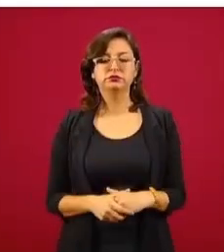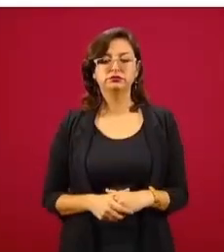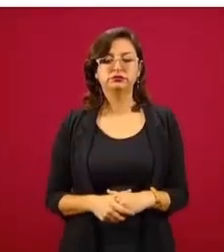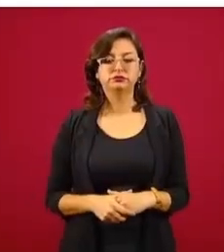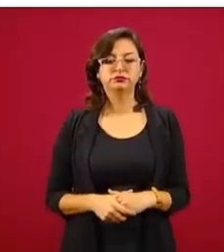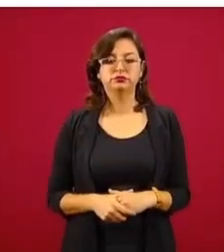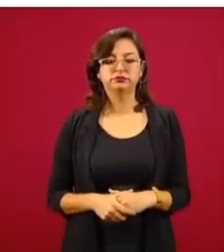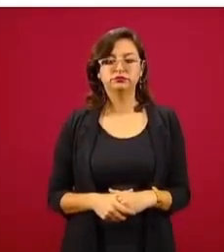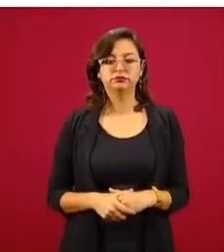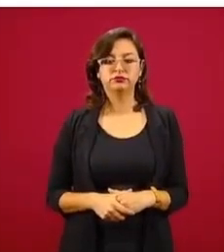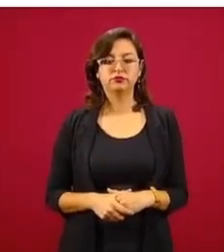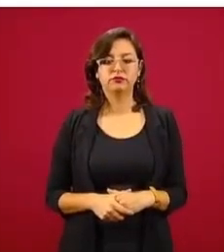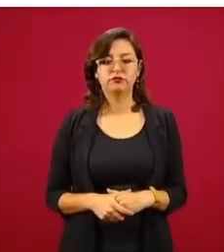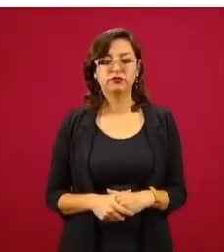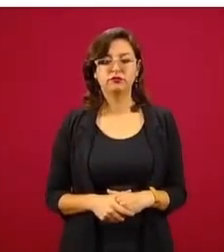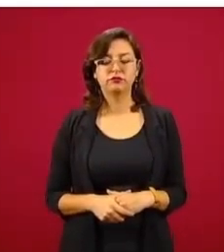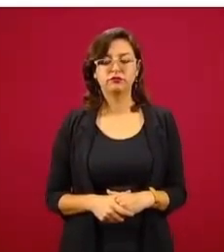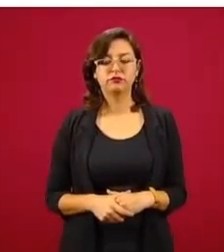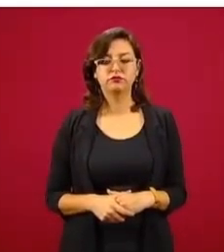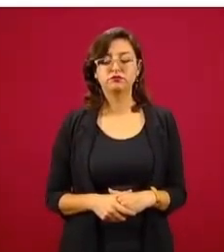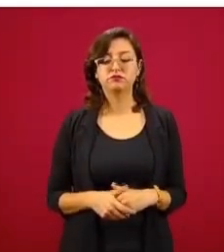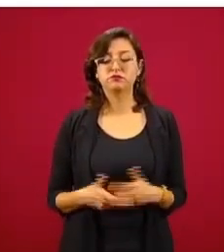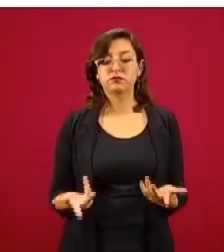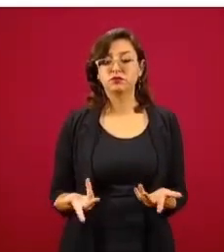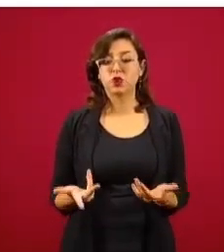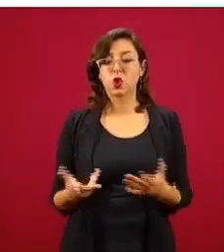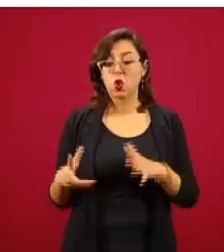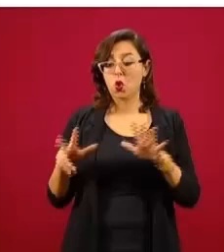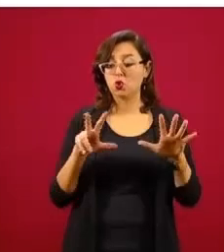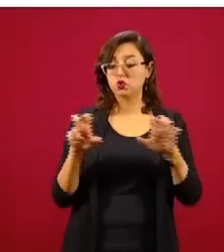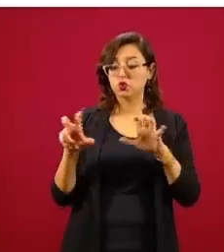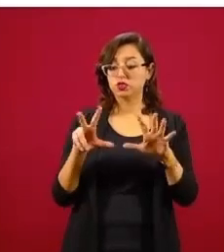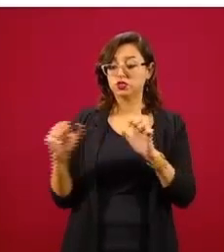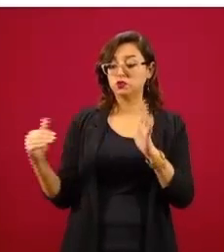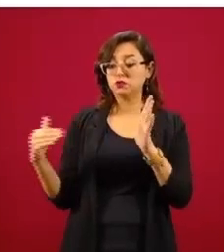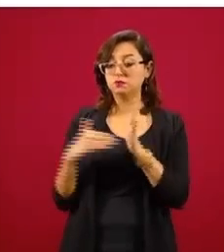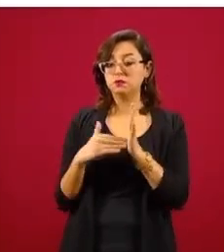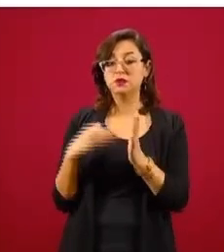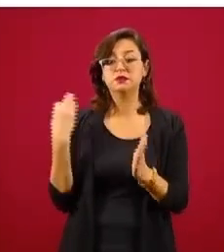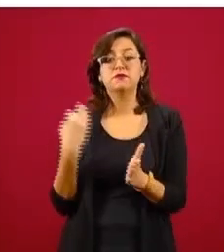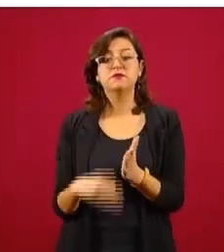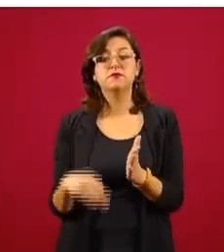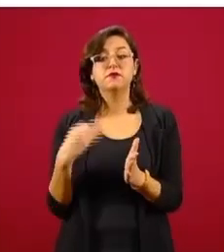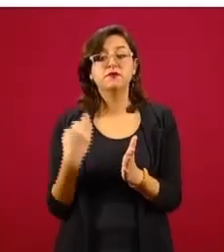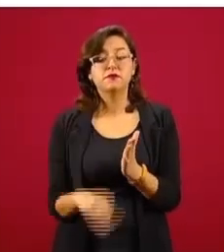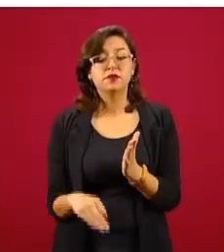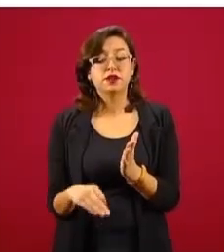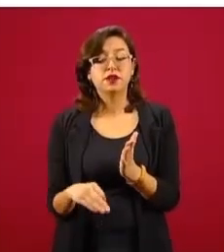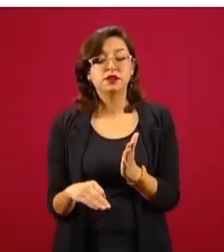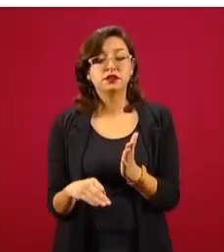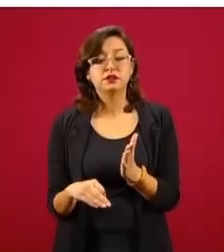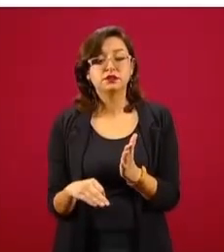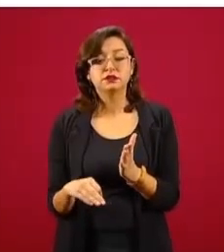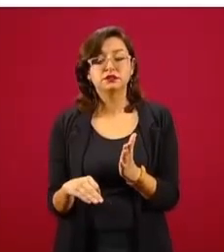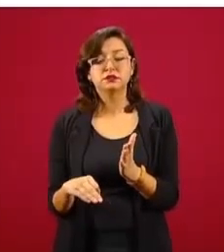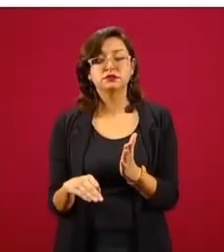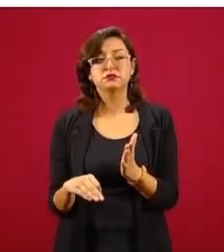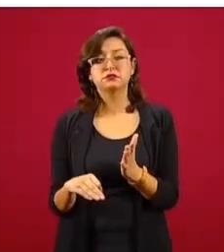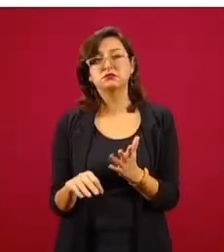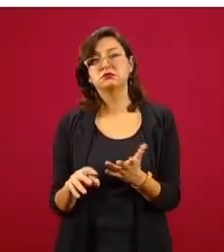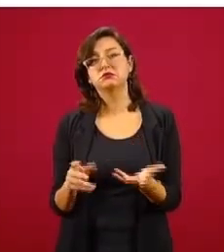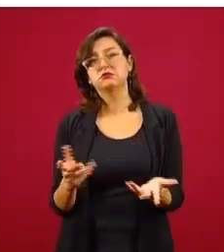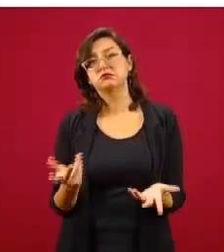los 800 mil que faltan son cómo